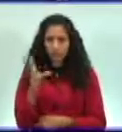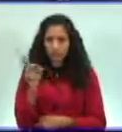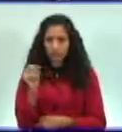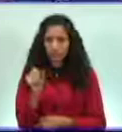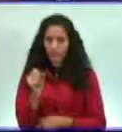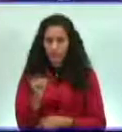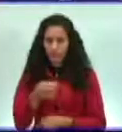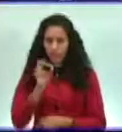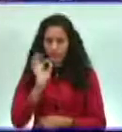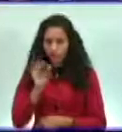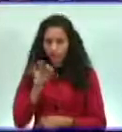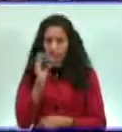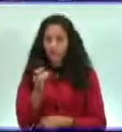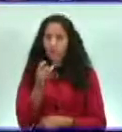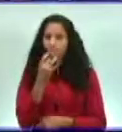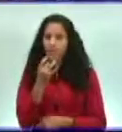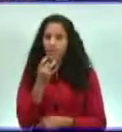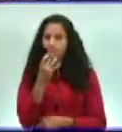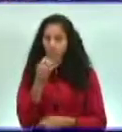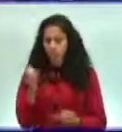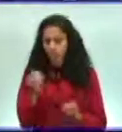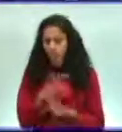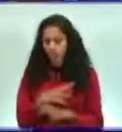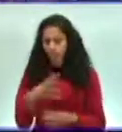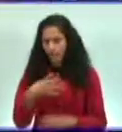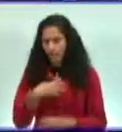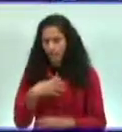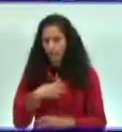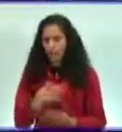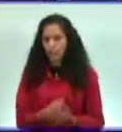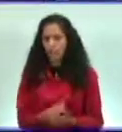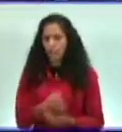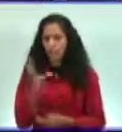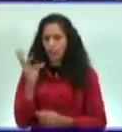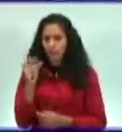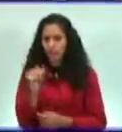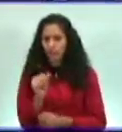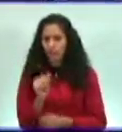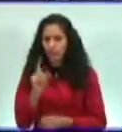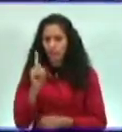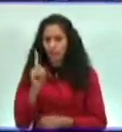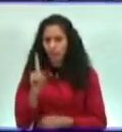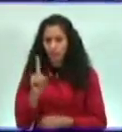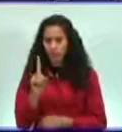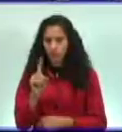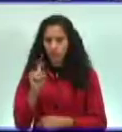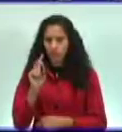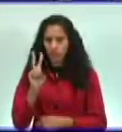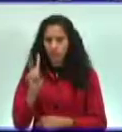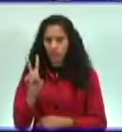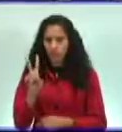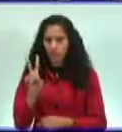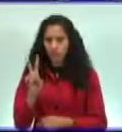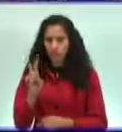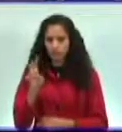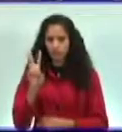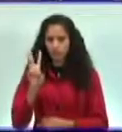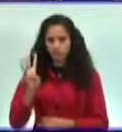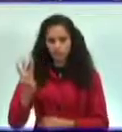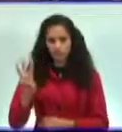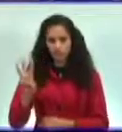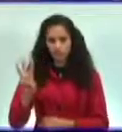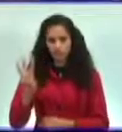¿Cuántas tazas verdes y blancas tenemos? Contemos, una, dos y